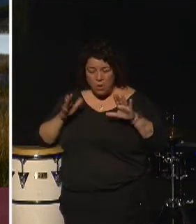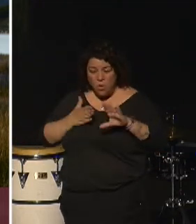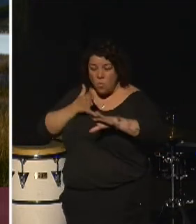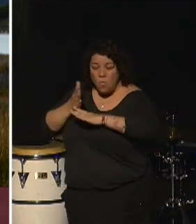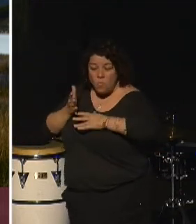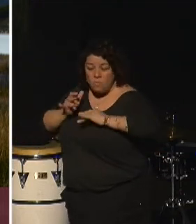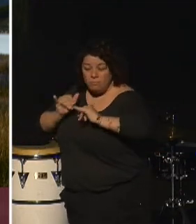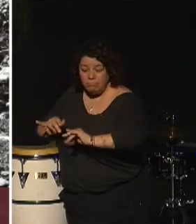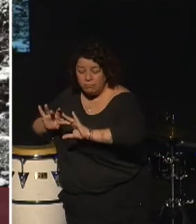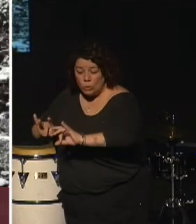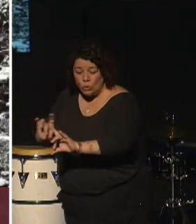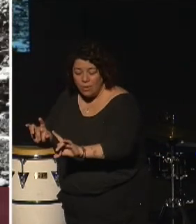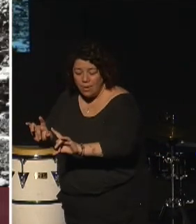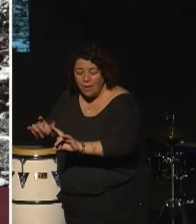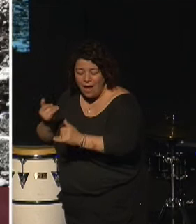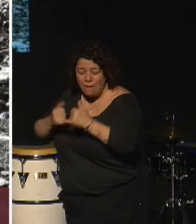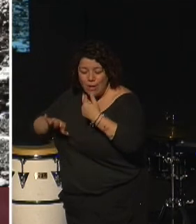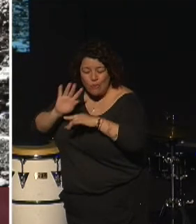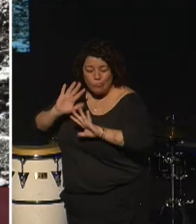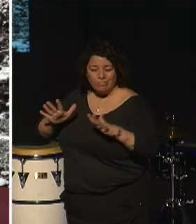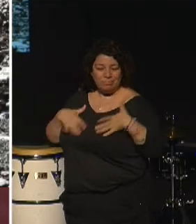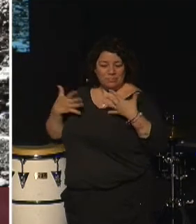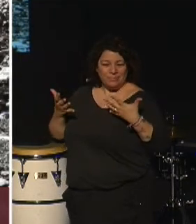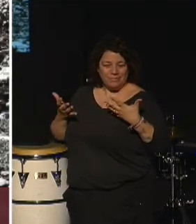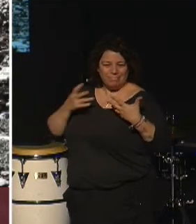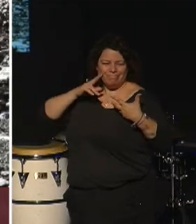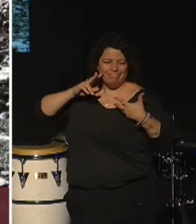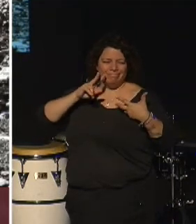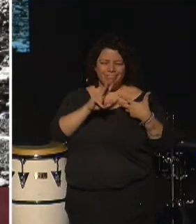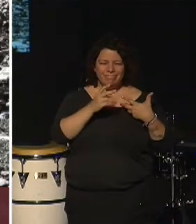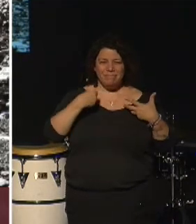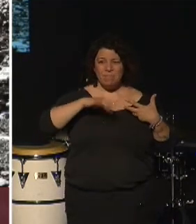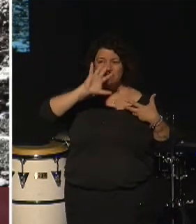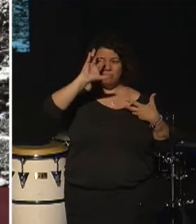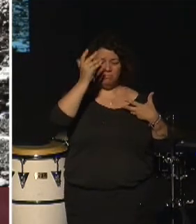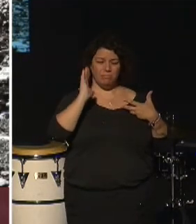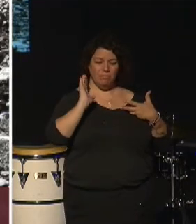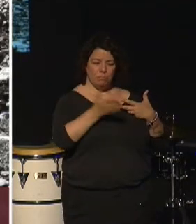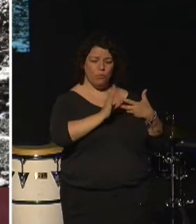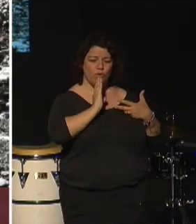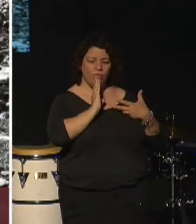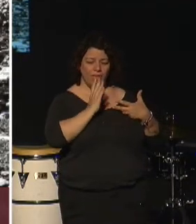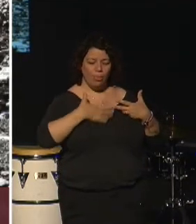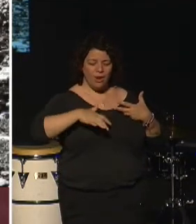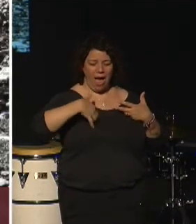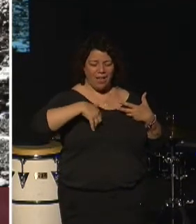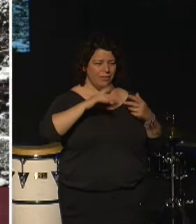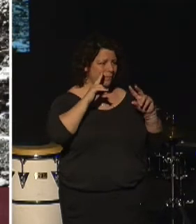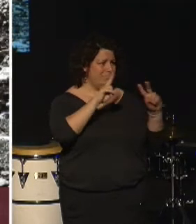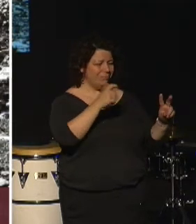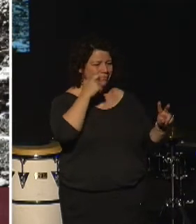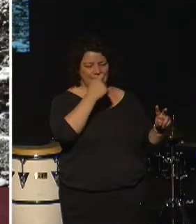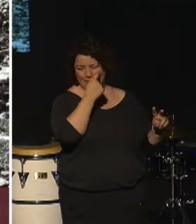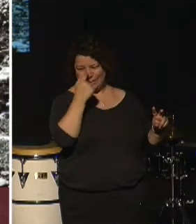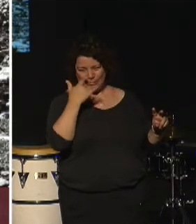ido, me encontré con que estaba viendo los efectos del cambio climático en la Patagonia delante de mis ojos.